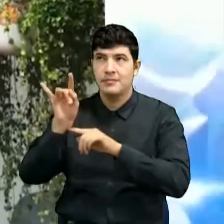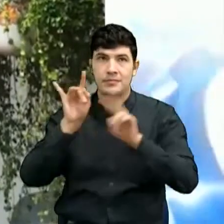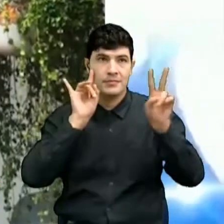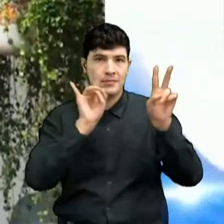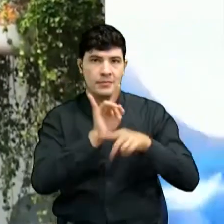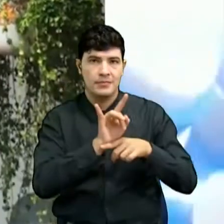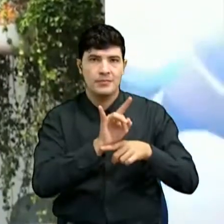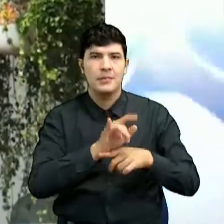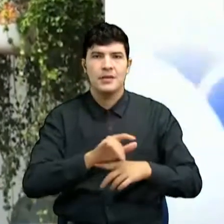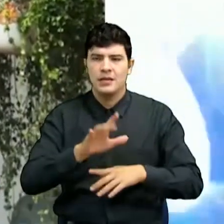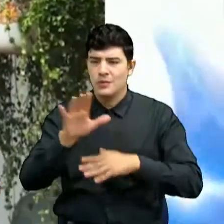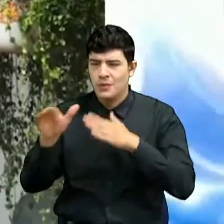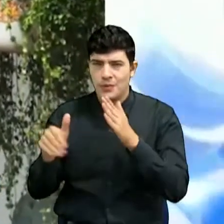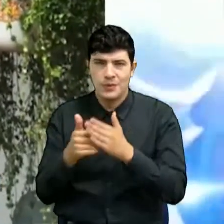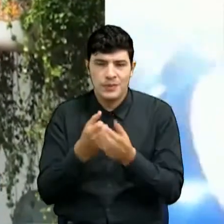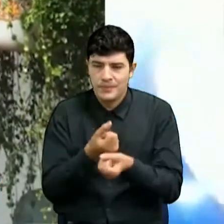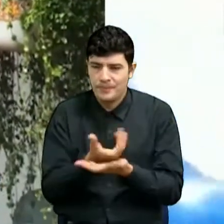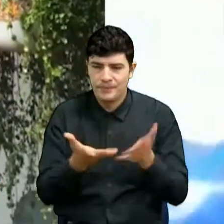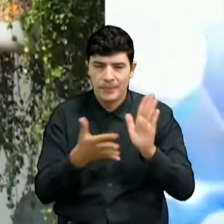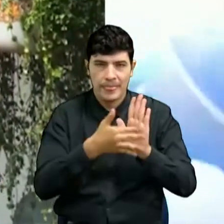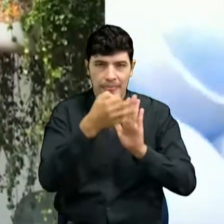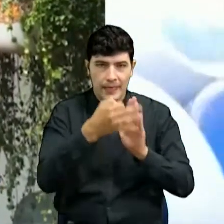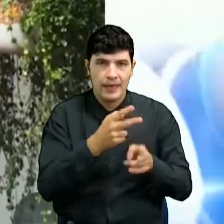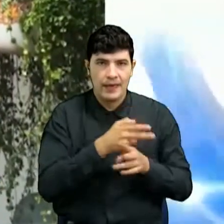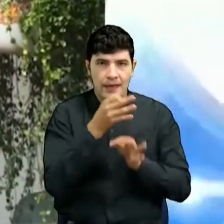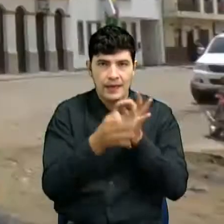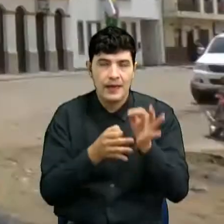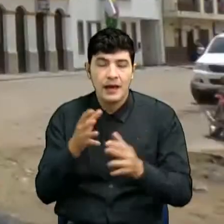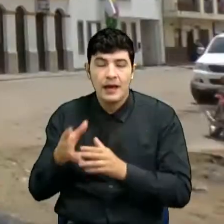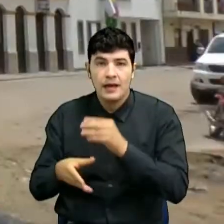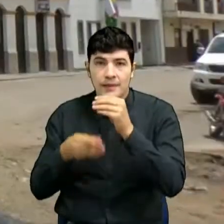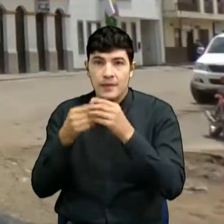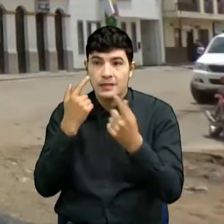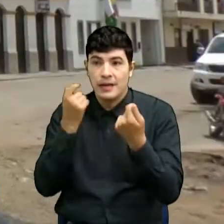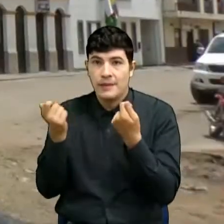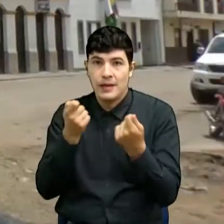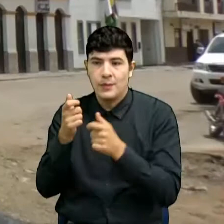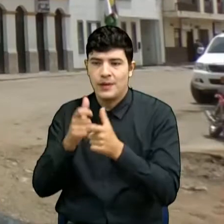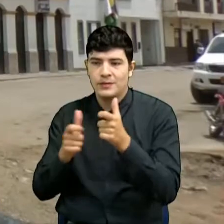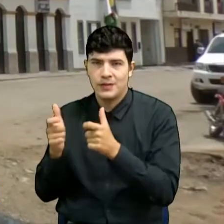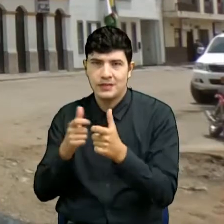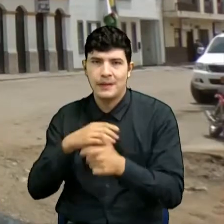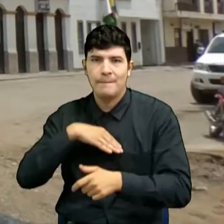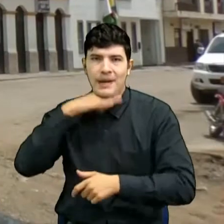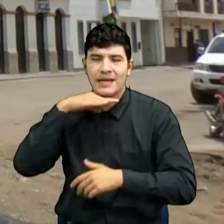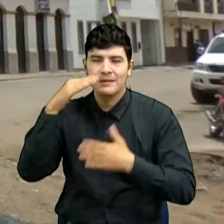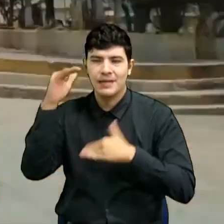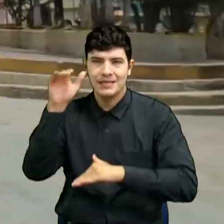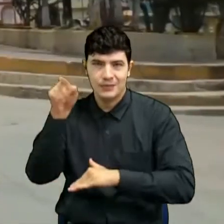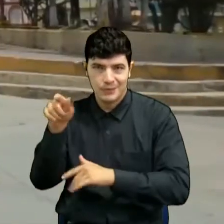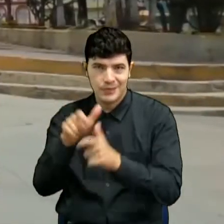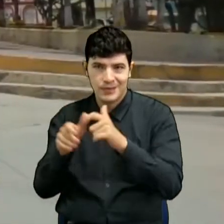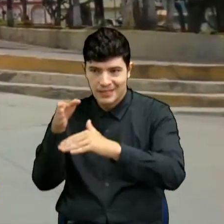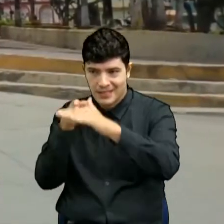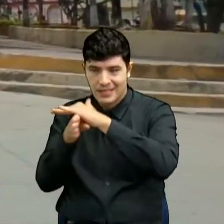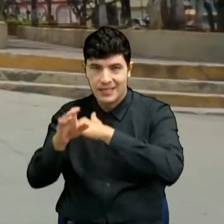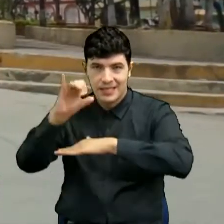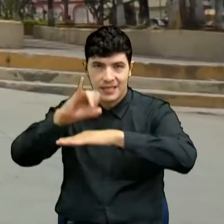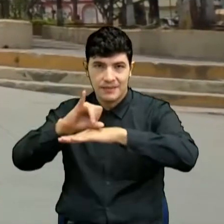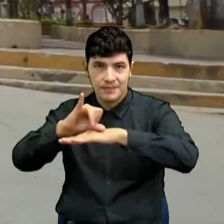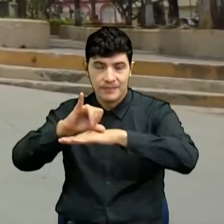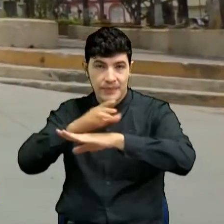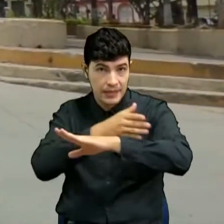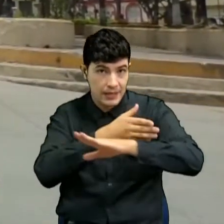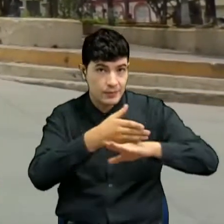bioseguridad y el aforo de las personas. Después vendrá la Secretaría de Salud para que